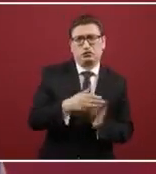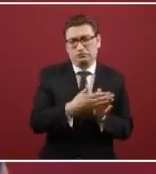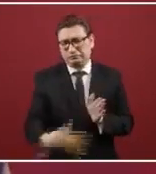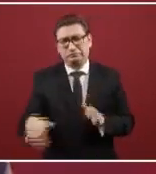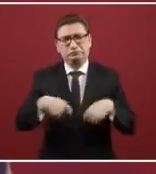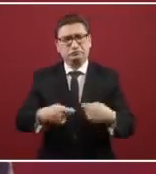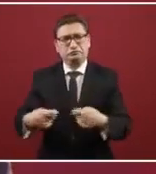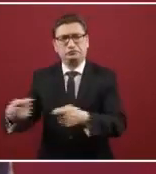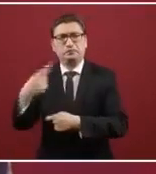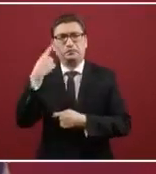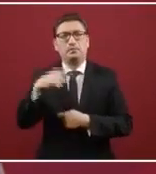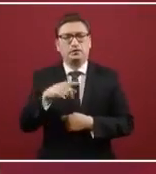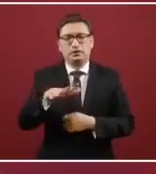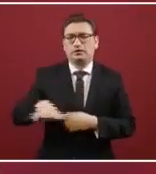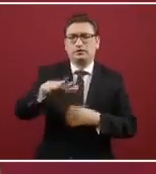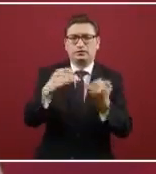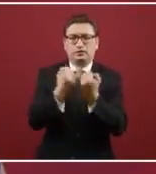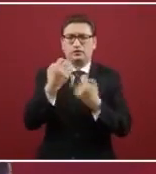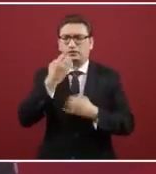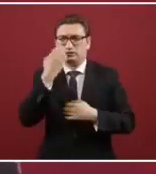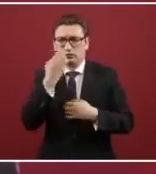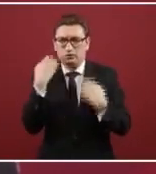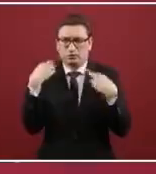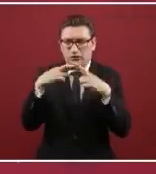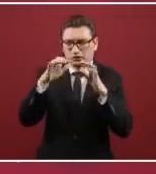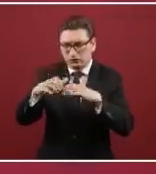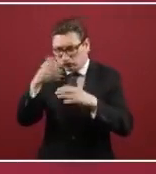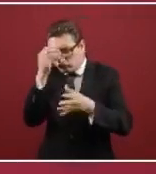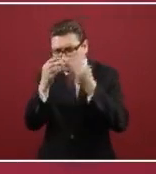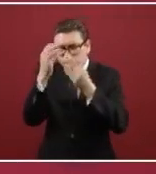Que se fortalezcan las normales, que fueron